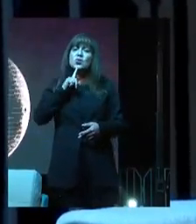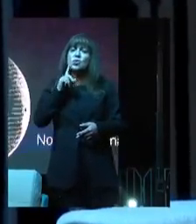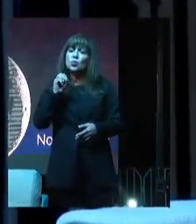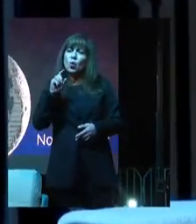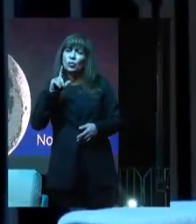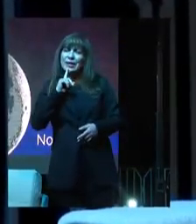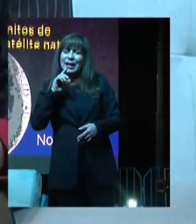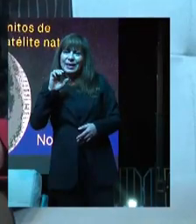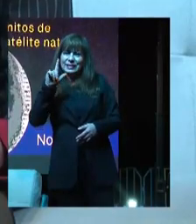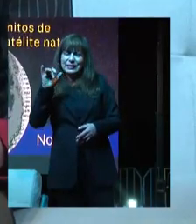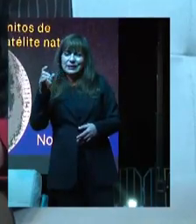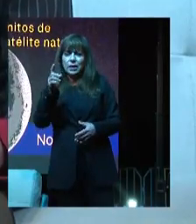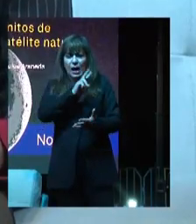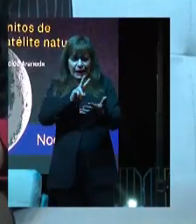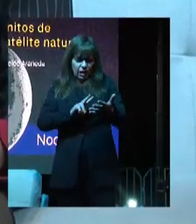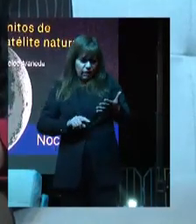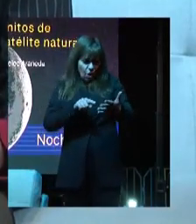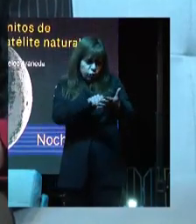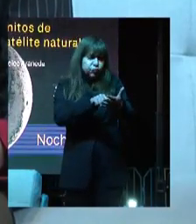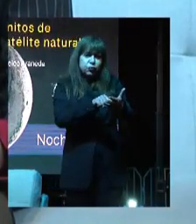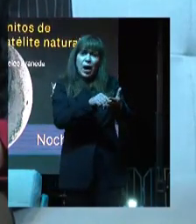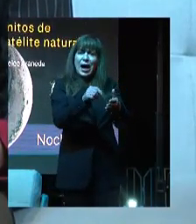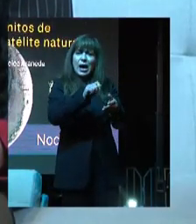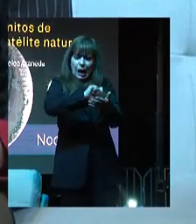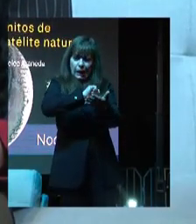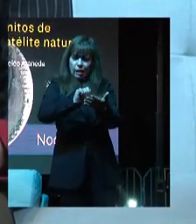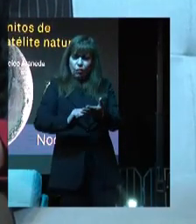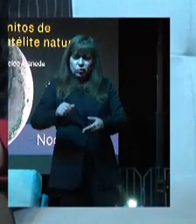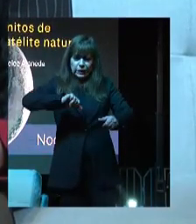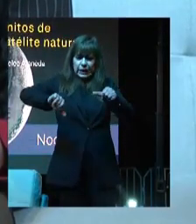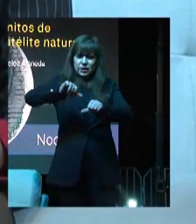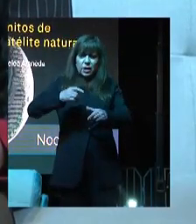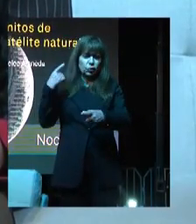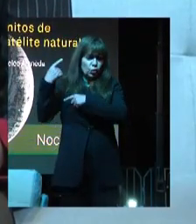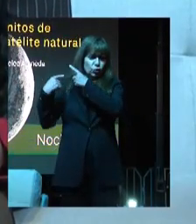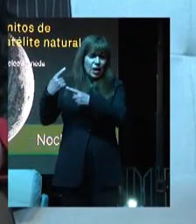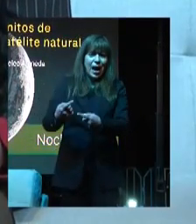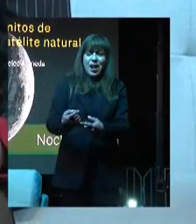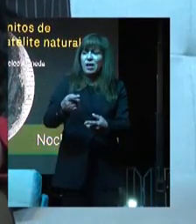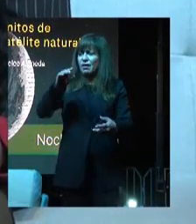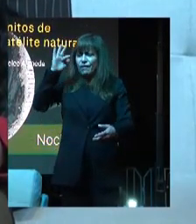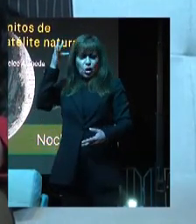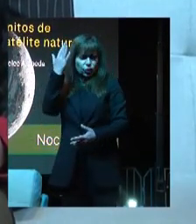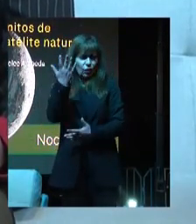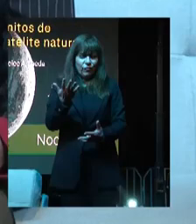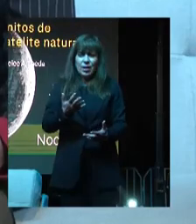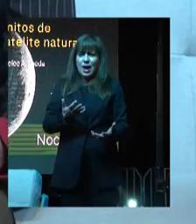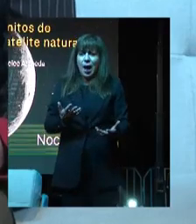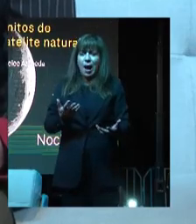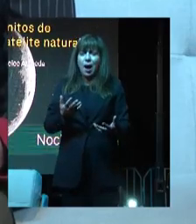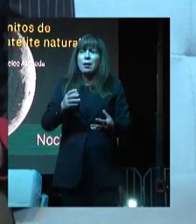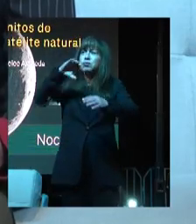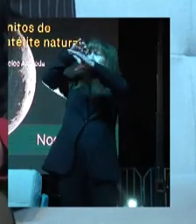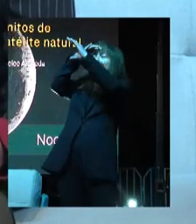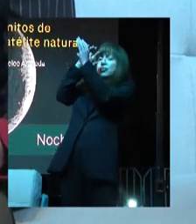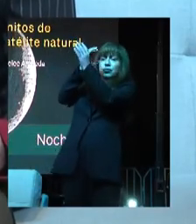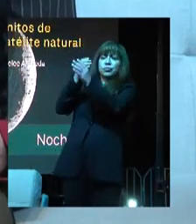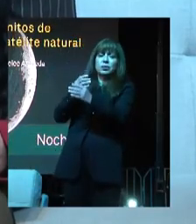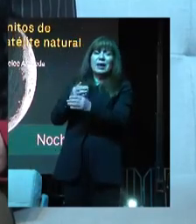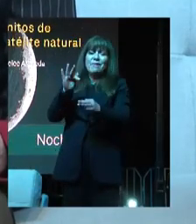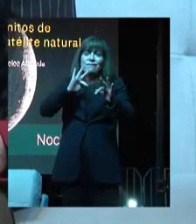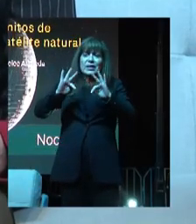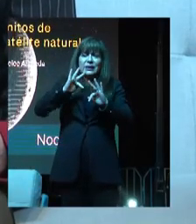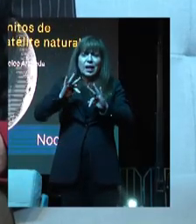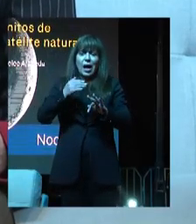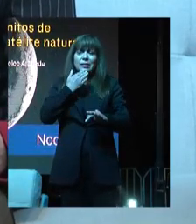de todo, desde ciencias sociales, filosofía, etc. Y escribió también de astronomía y de física,